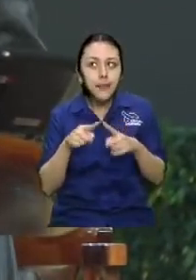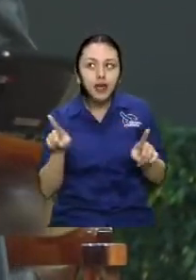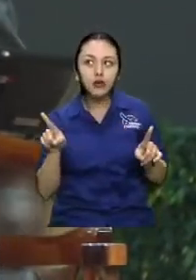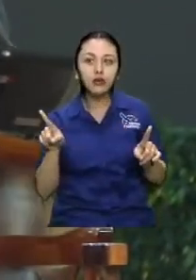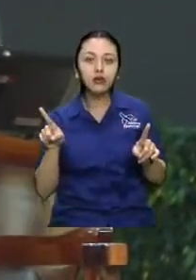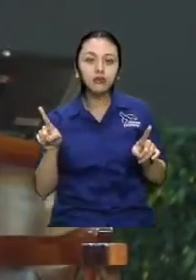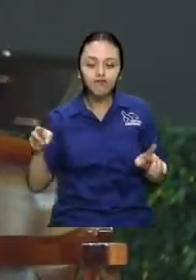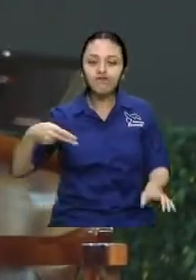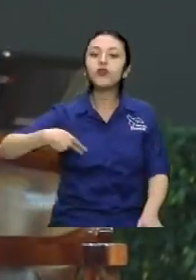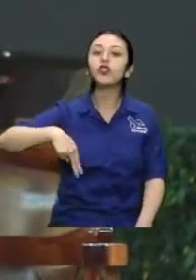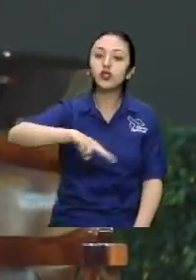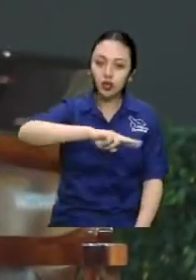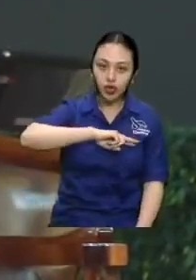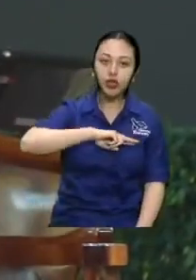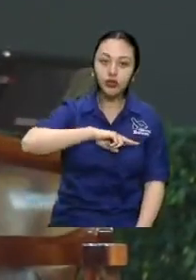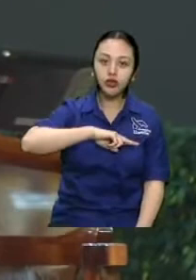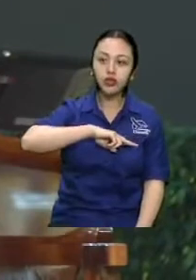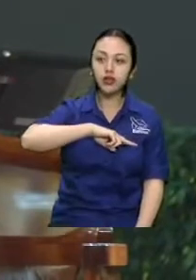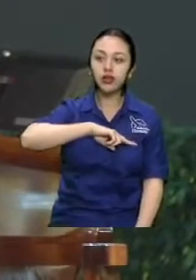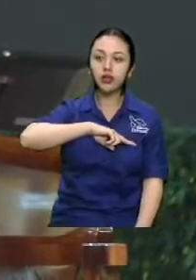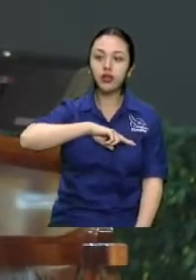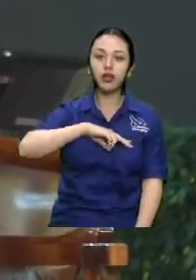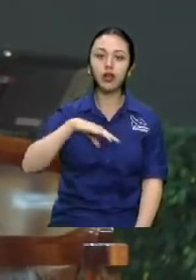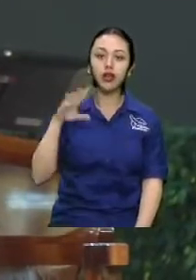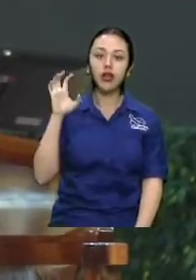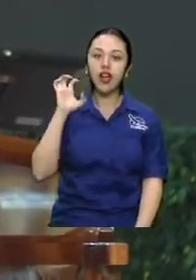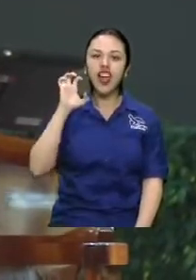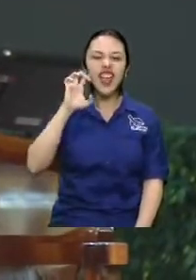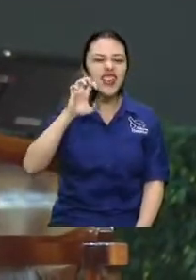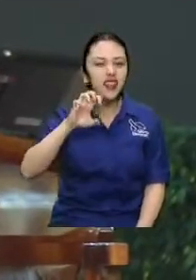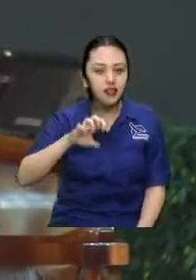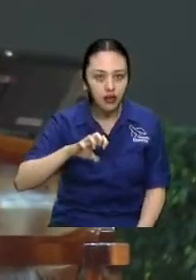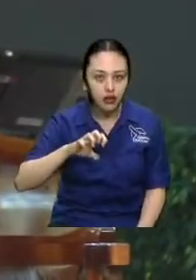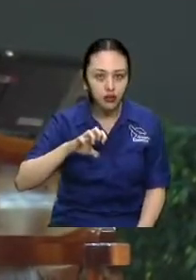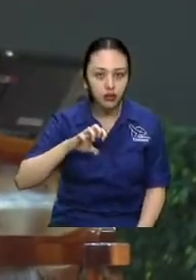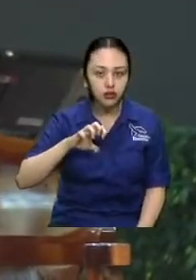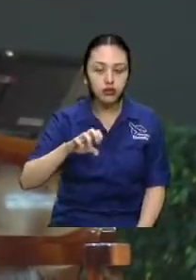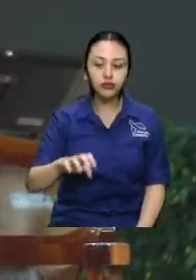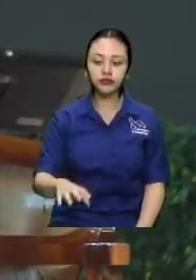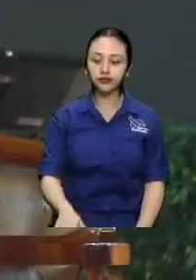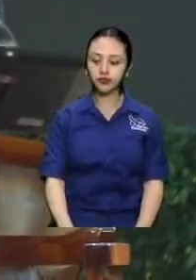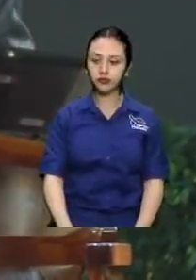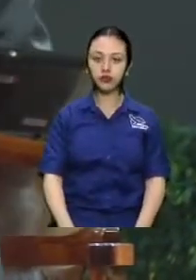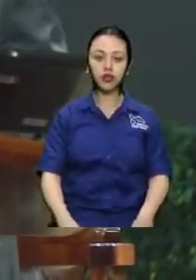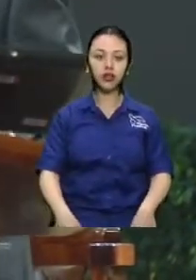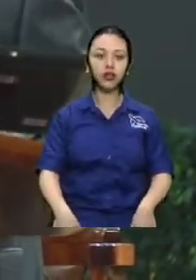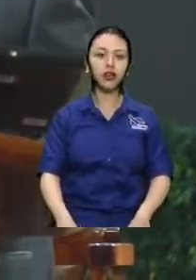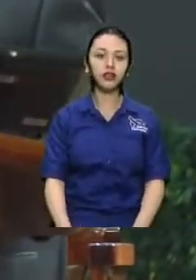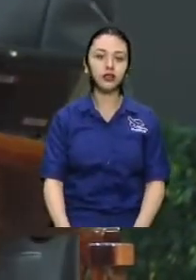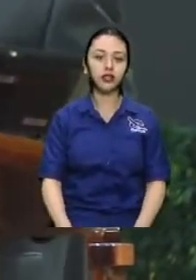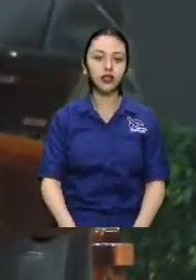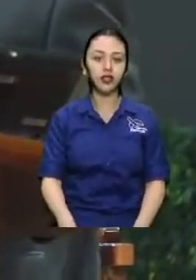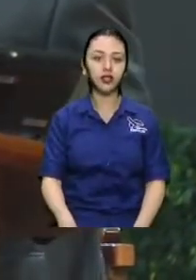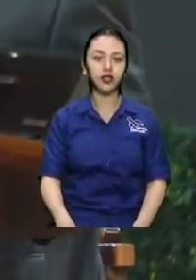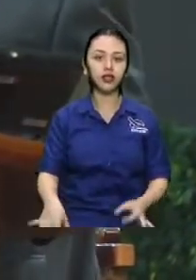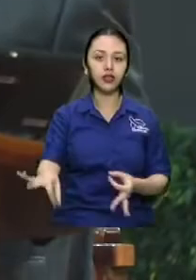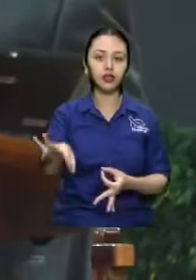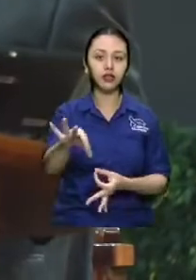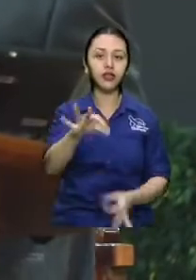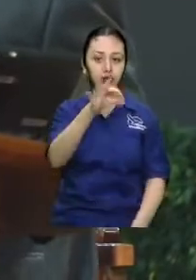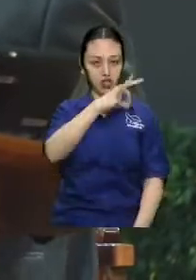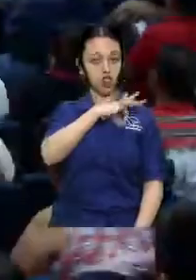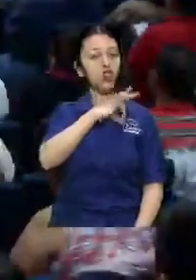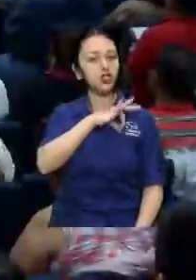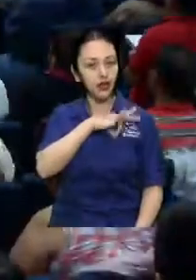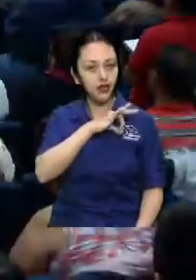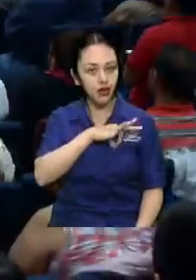hemos sido engañados a veces. Hemos sido engañados por la sociedad, una sociedad que generalmente te dice que